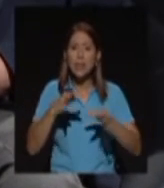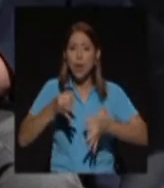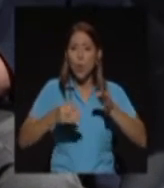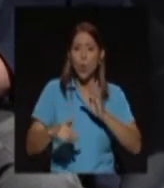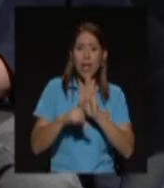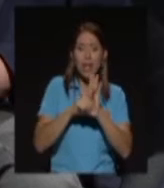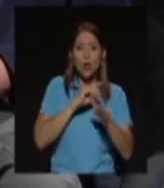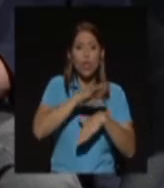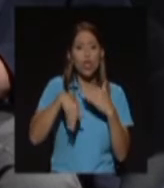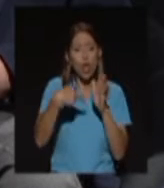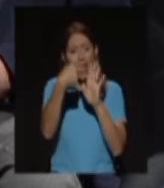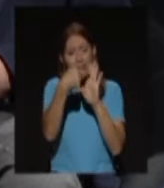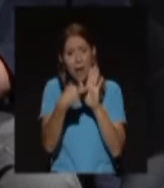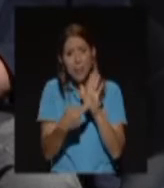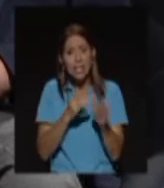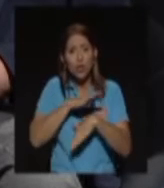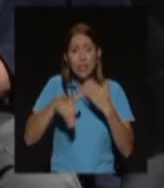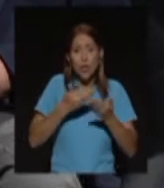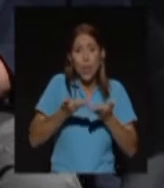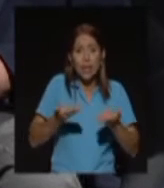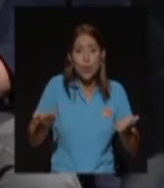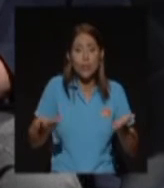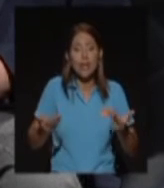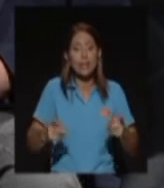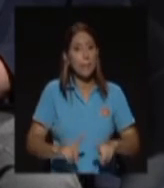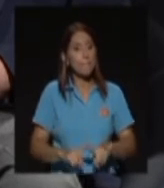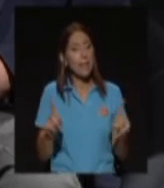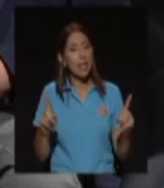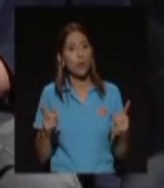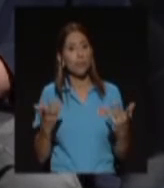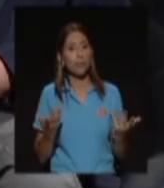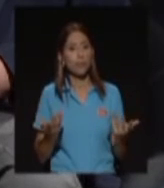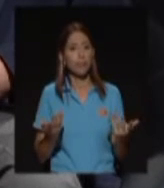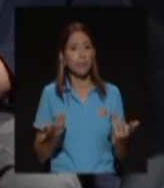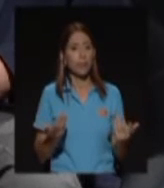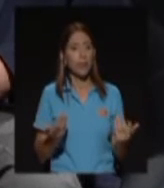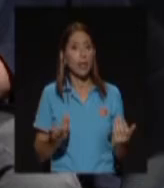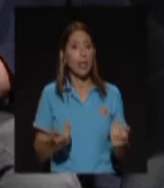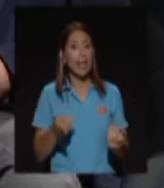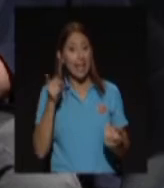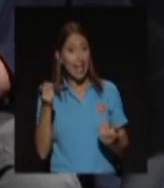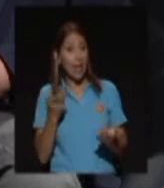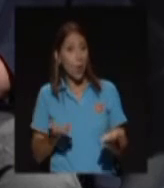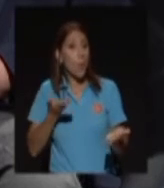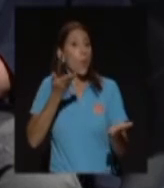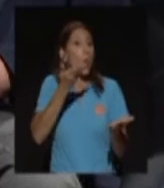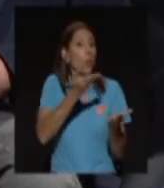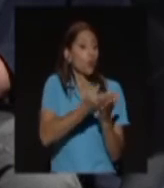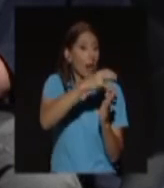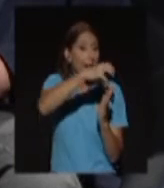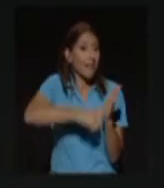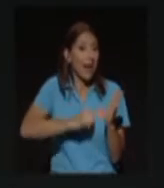las reglamentaciones y todas las cosas, pero que lo propuso, que yo sepa es el primero que lo